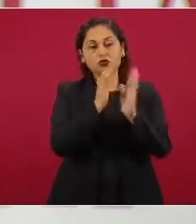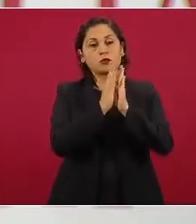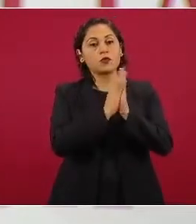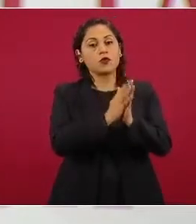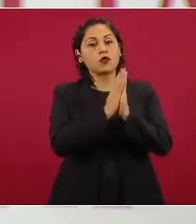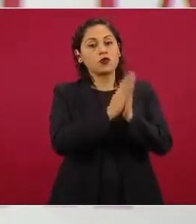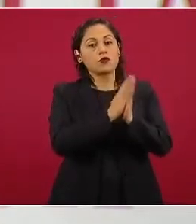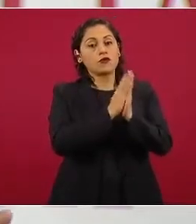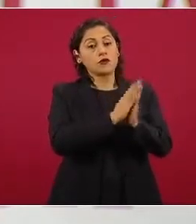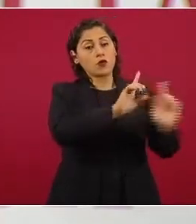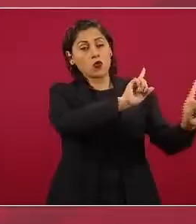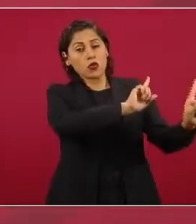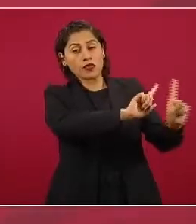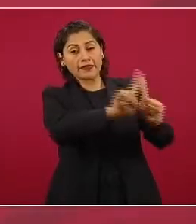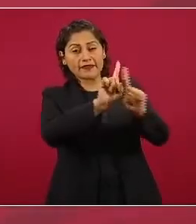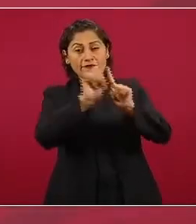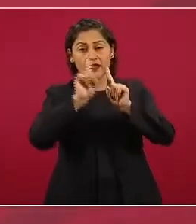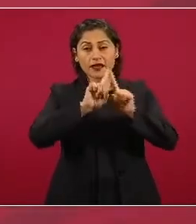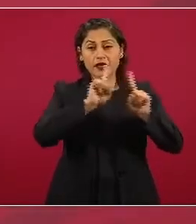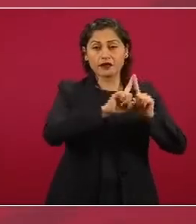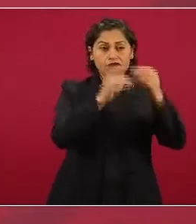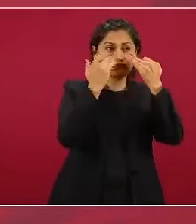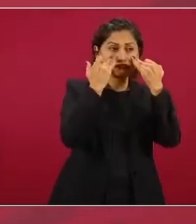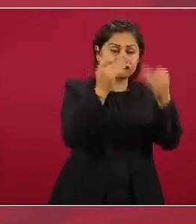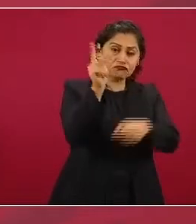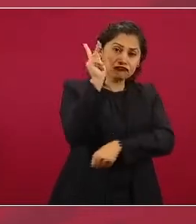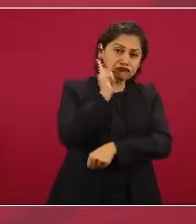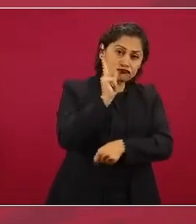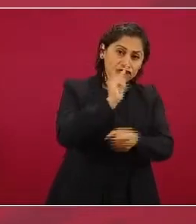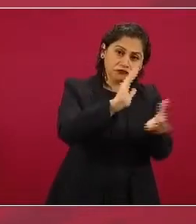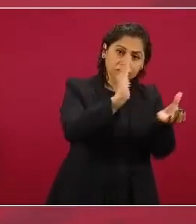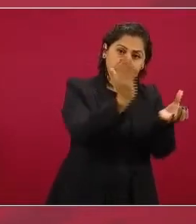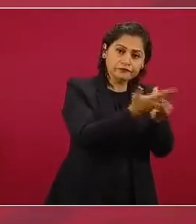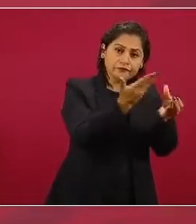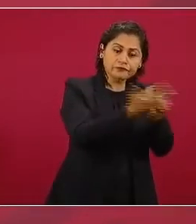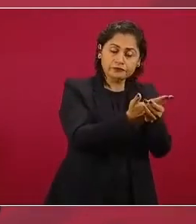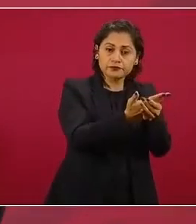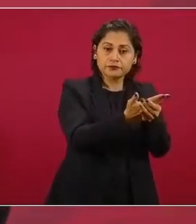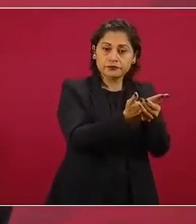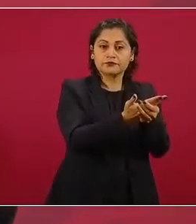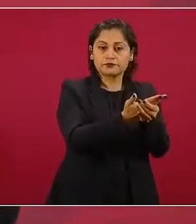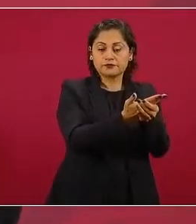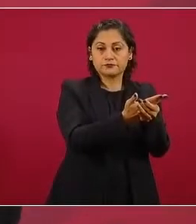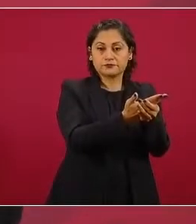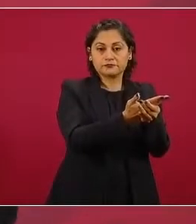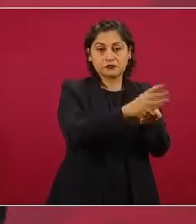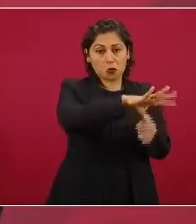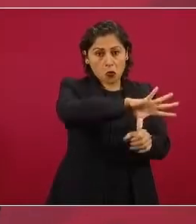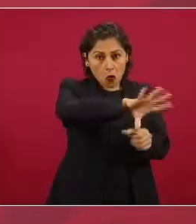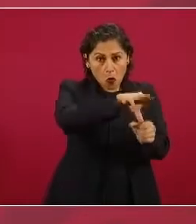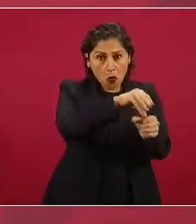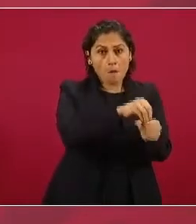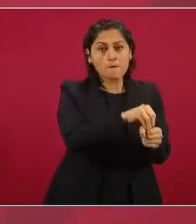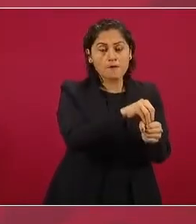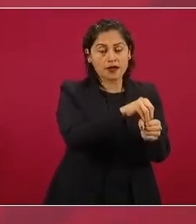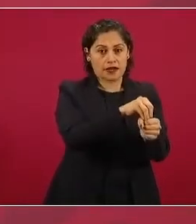proporcionar todos los elementos, todas las evidencias que a la luz de los cargos que